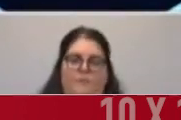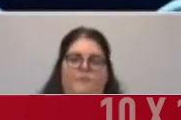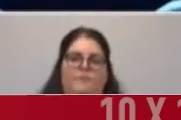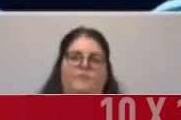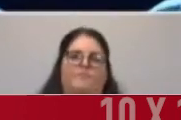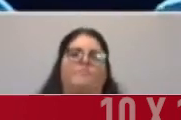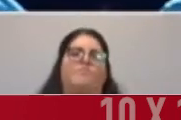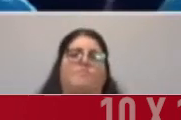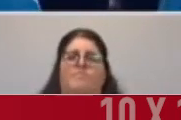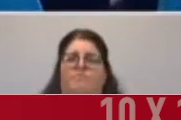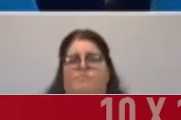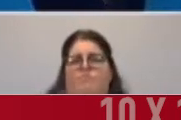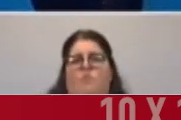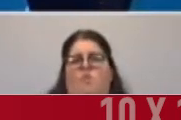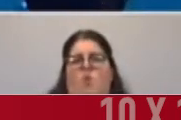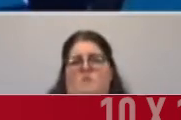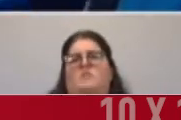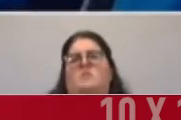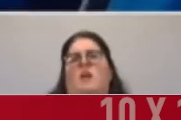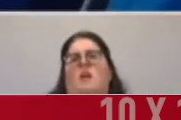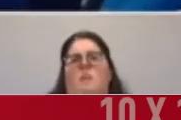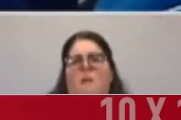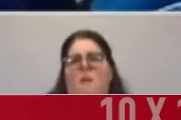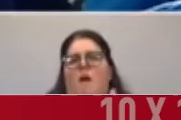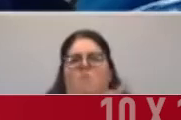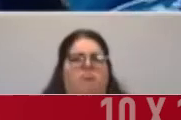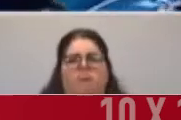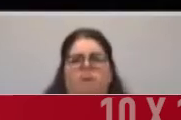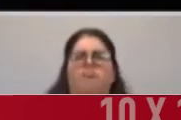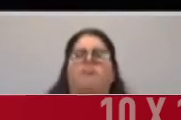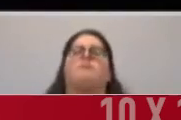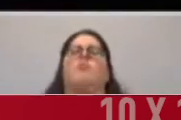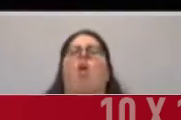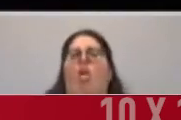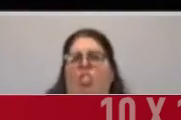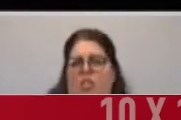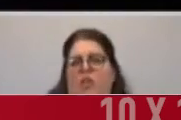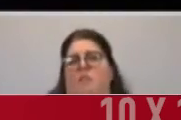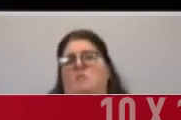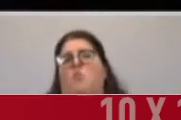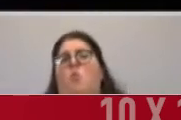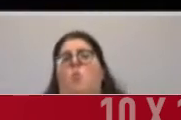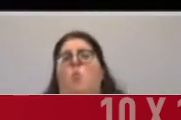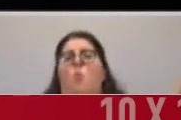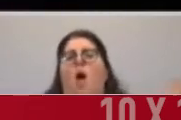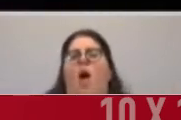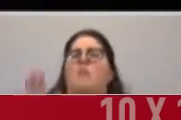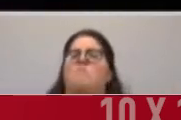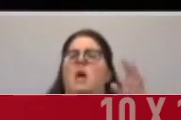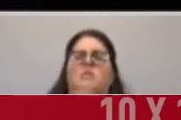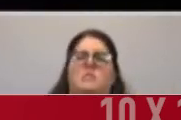Una fuerza que se va a desplegar en los lugares más